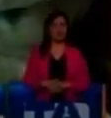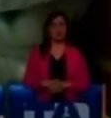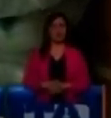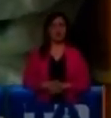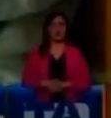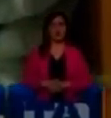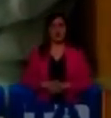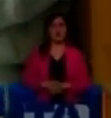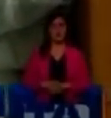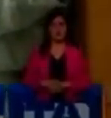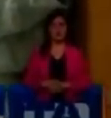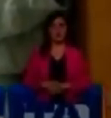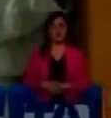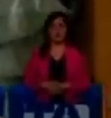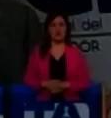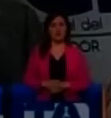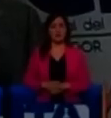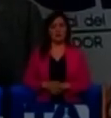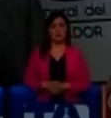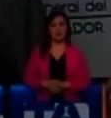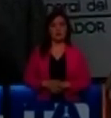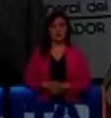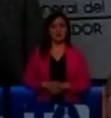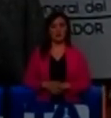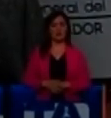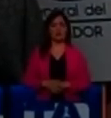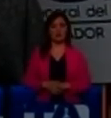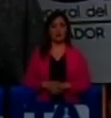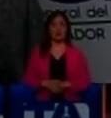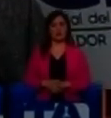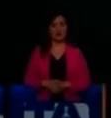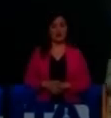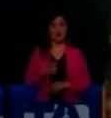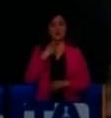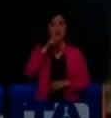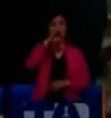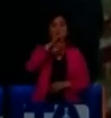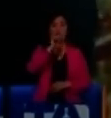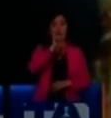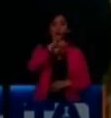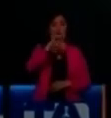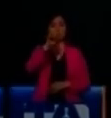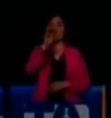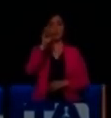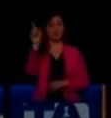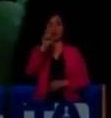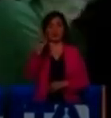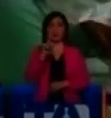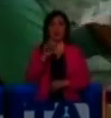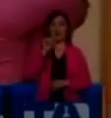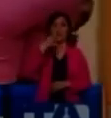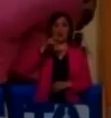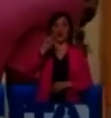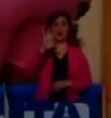diciendo... Acá, por ejemplo, en Colombia ya no decimos ácidos, sino agentes químicos. No nombramos el tipo de producto